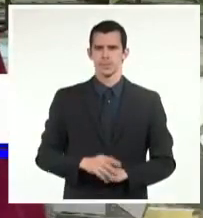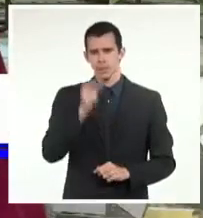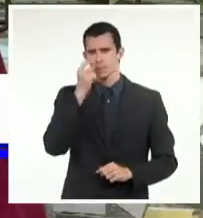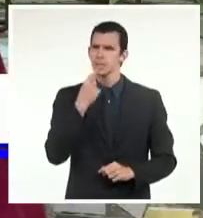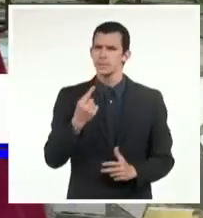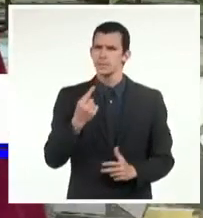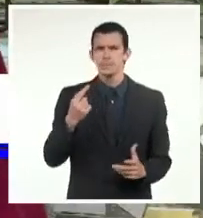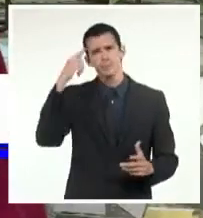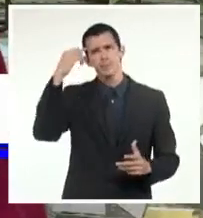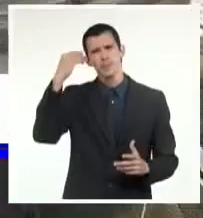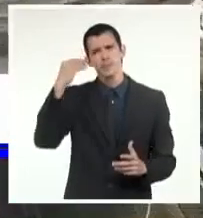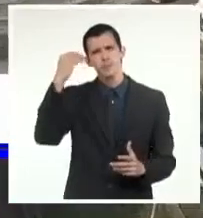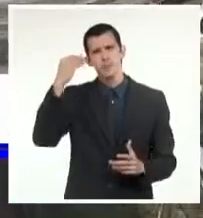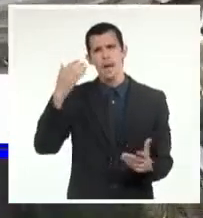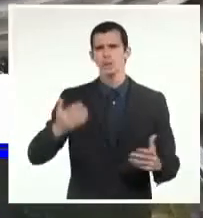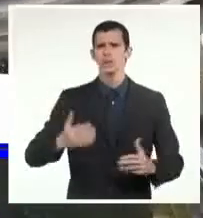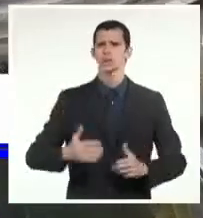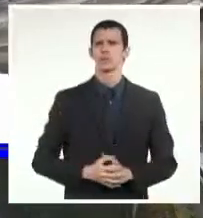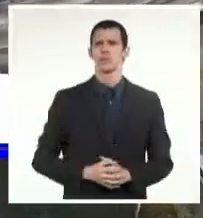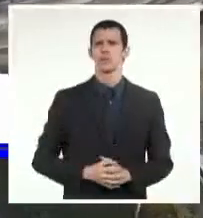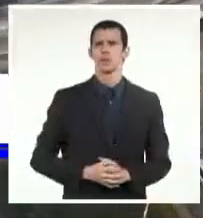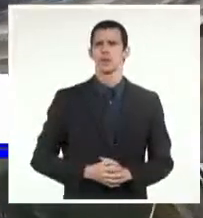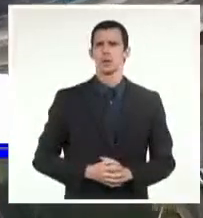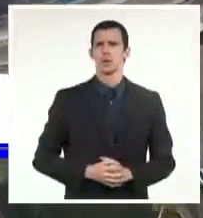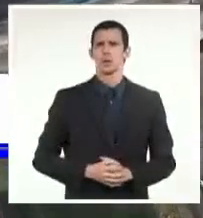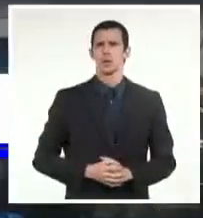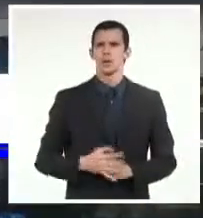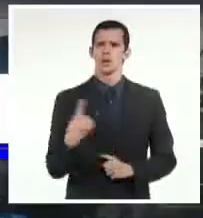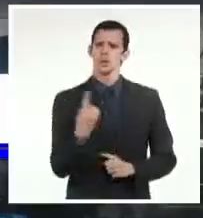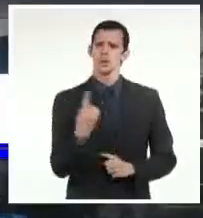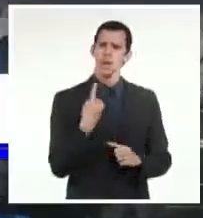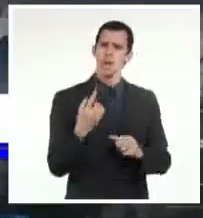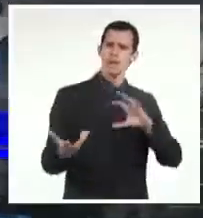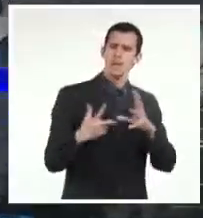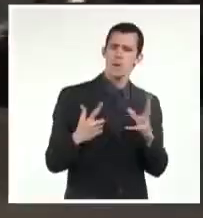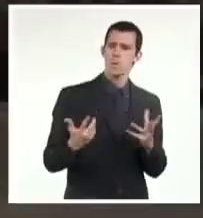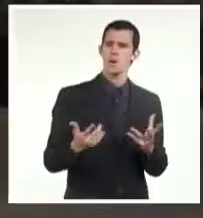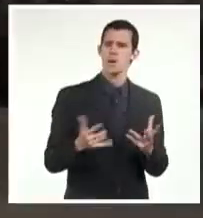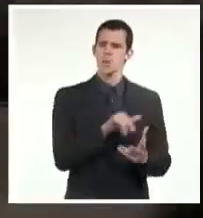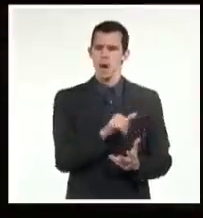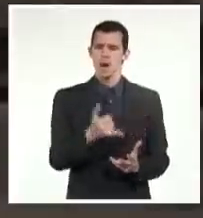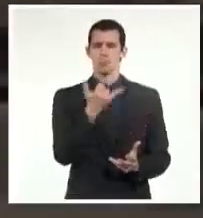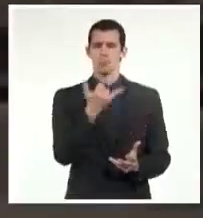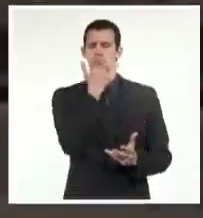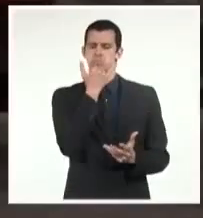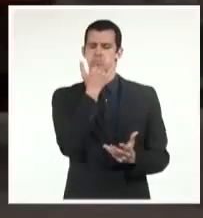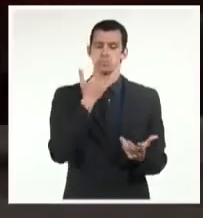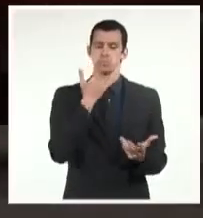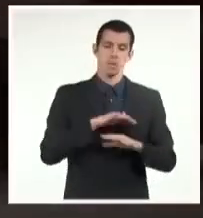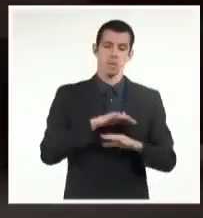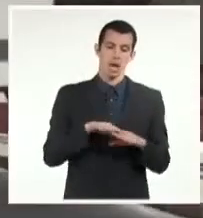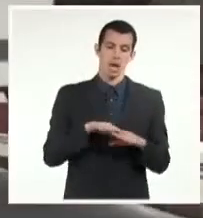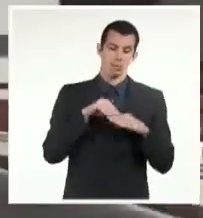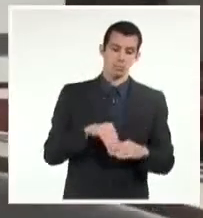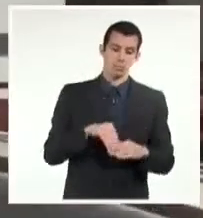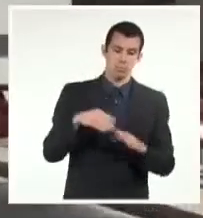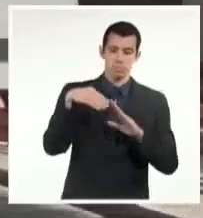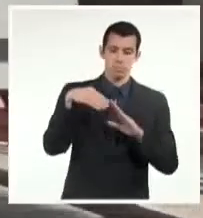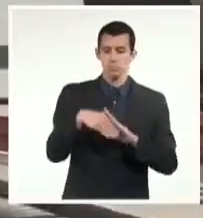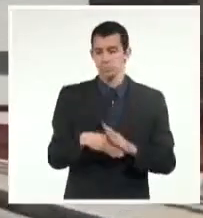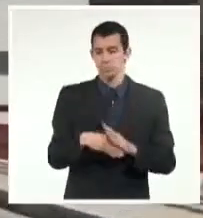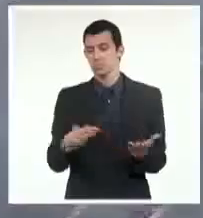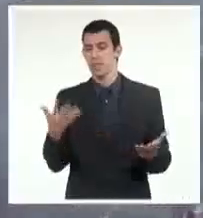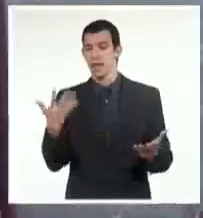recuperación del turismo. Debemos de pensar en los ritmos del renacimiento del turismo en Cuba y de toda la región. Para el